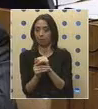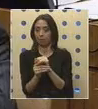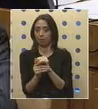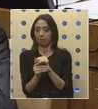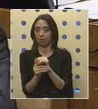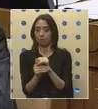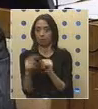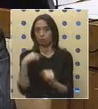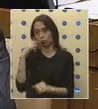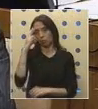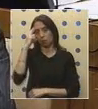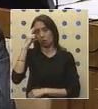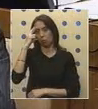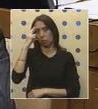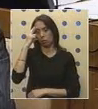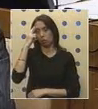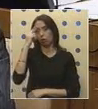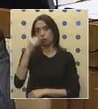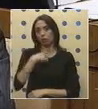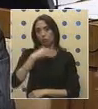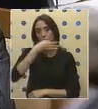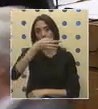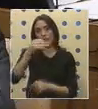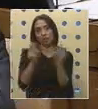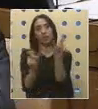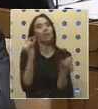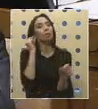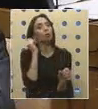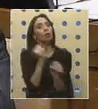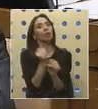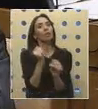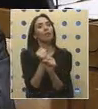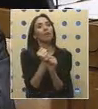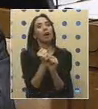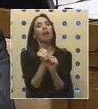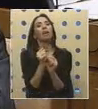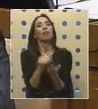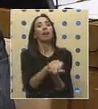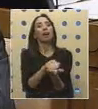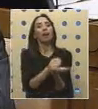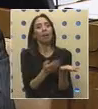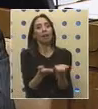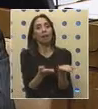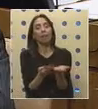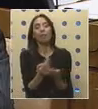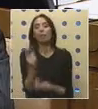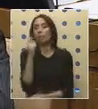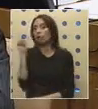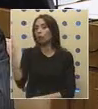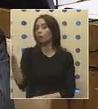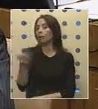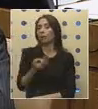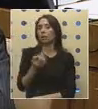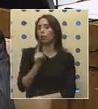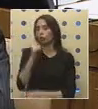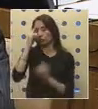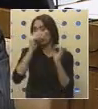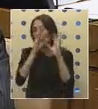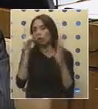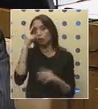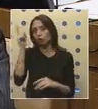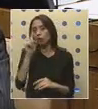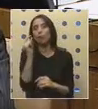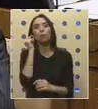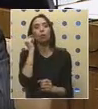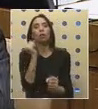Yo recuerdo haberle planteado el tema de las trabajadoras de casa particular, y él dijo que no tenía claro eso porque no sabía que las trabajadoras de